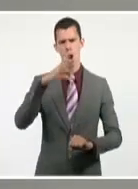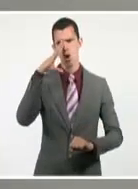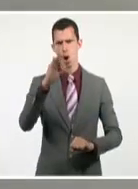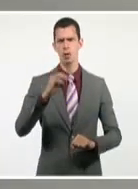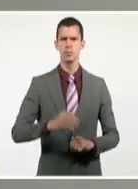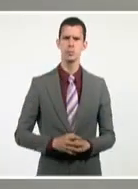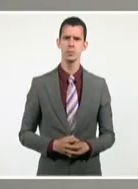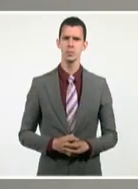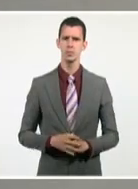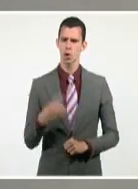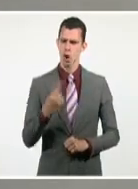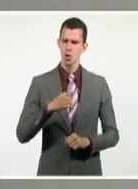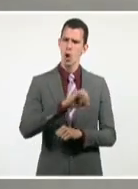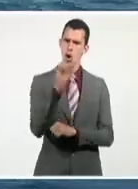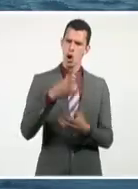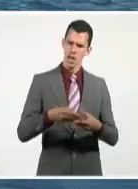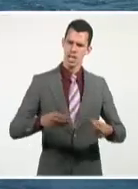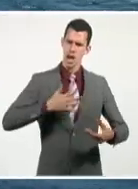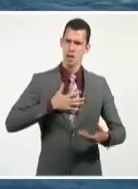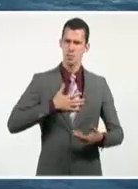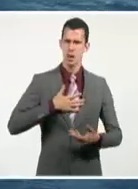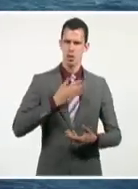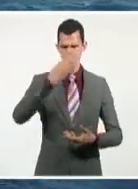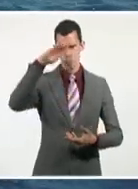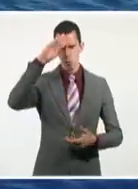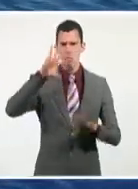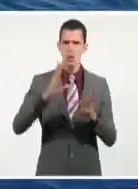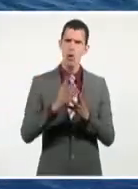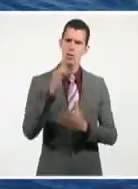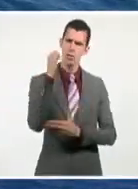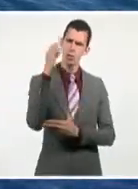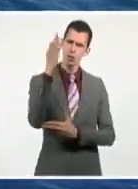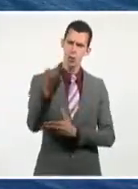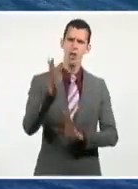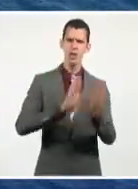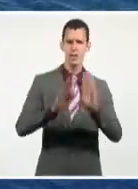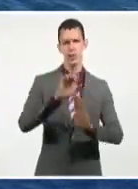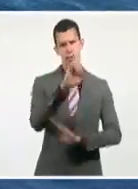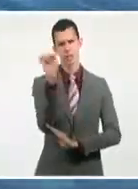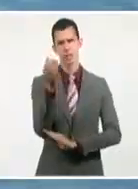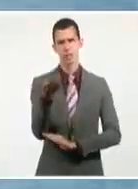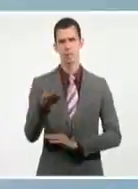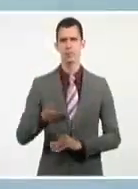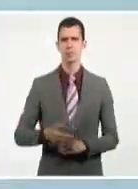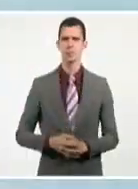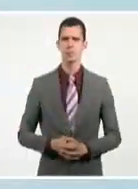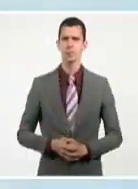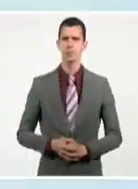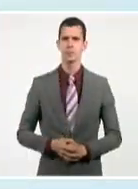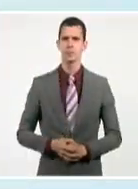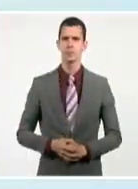¡Patria o muerte! Daimi Díaz Breijo, Sistema Informativo de la Televisión Cubana.